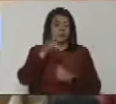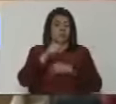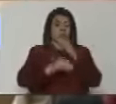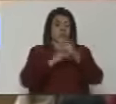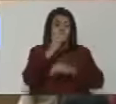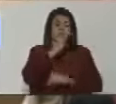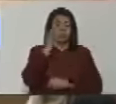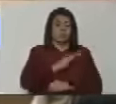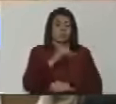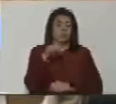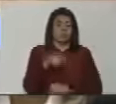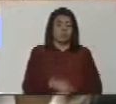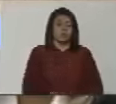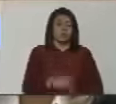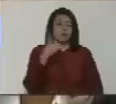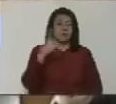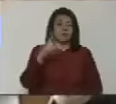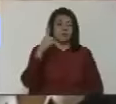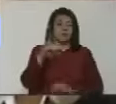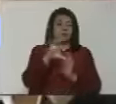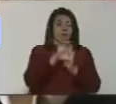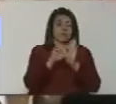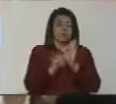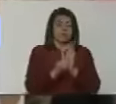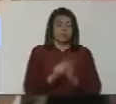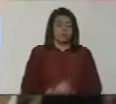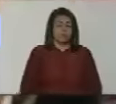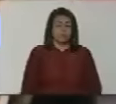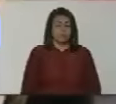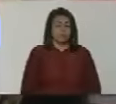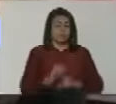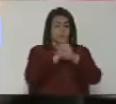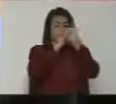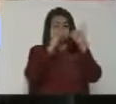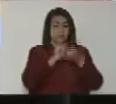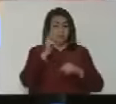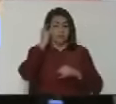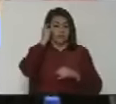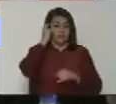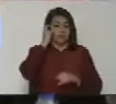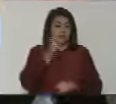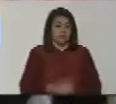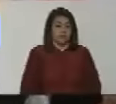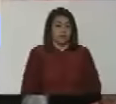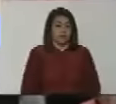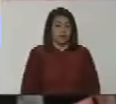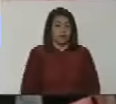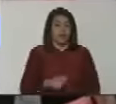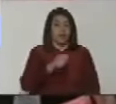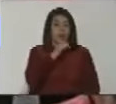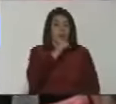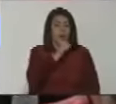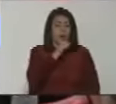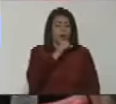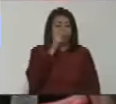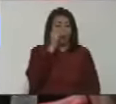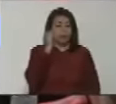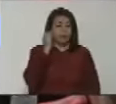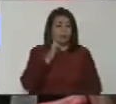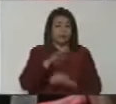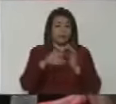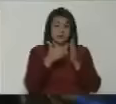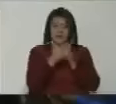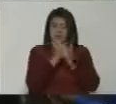de asegurarnos este derecho constitucional. Feliz día del adulto mayor y es todo,